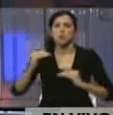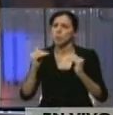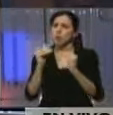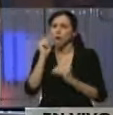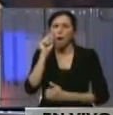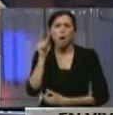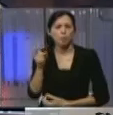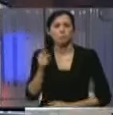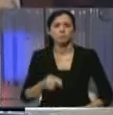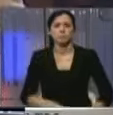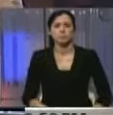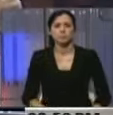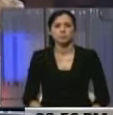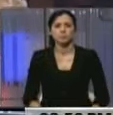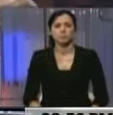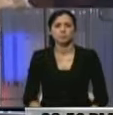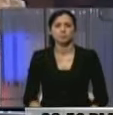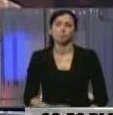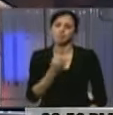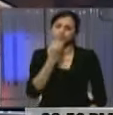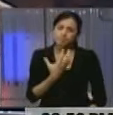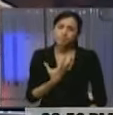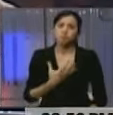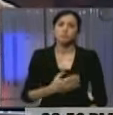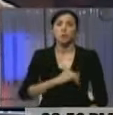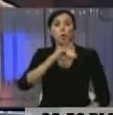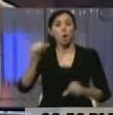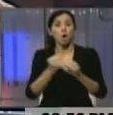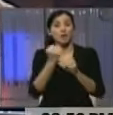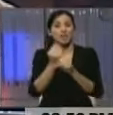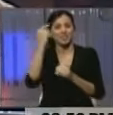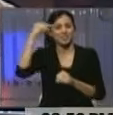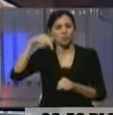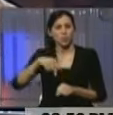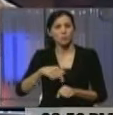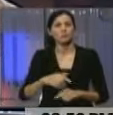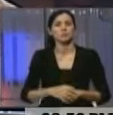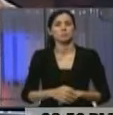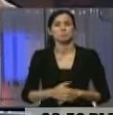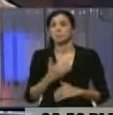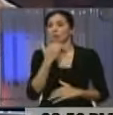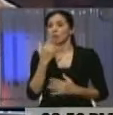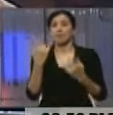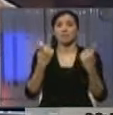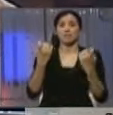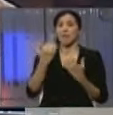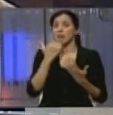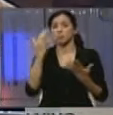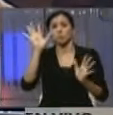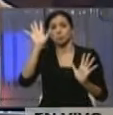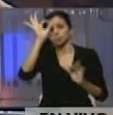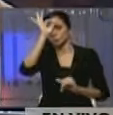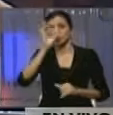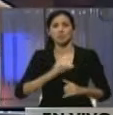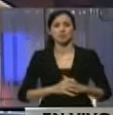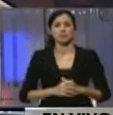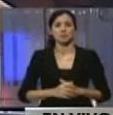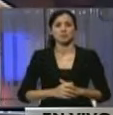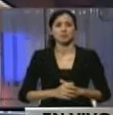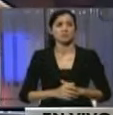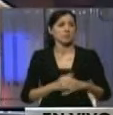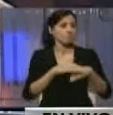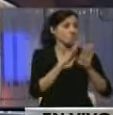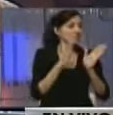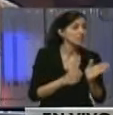Chávez Frías. Así que bueno, hemos tenido esta jornada. No sé si me faltaría algo, general en jefe,